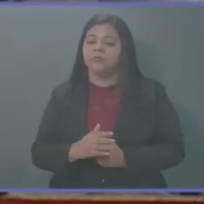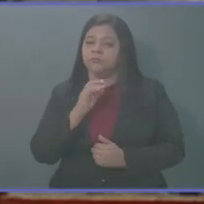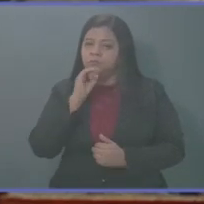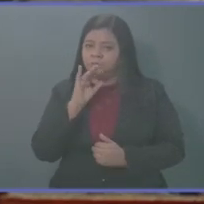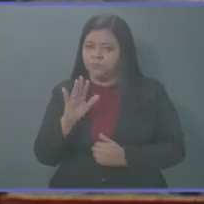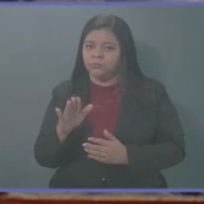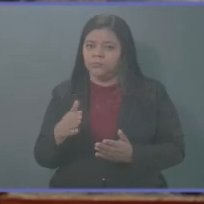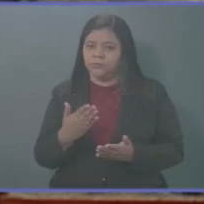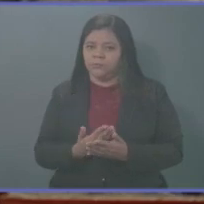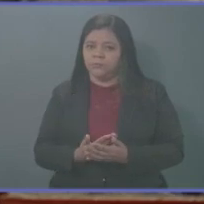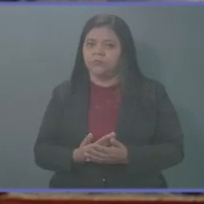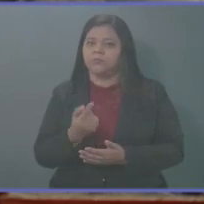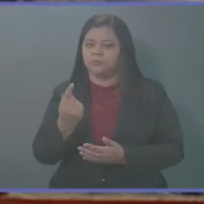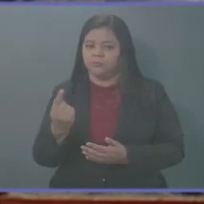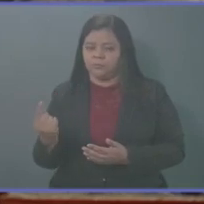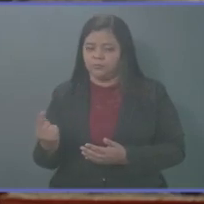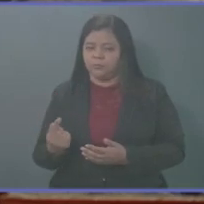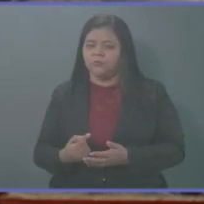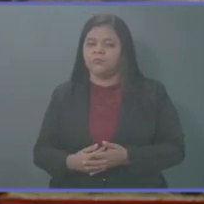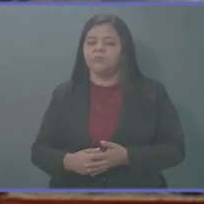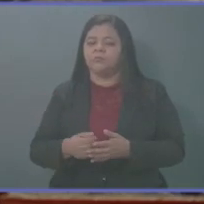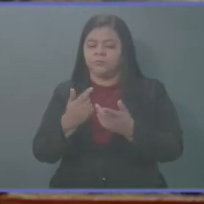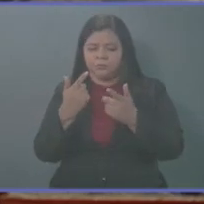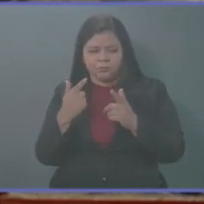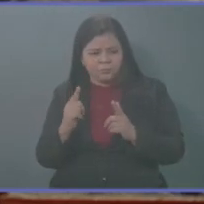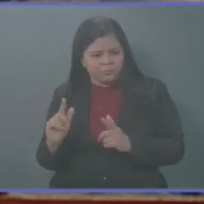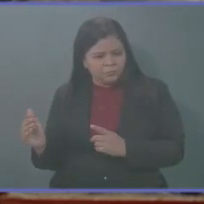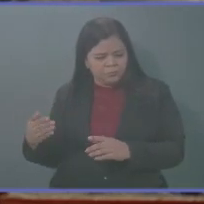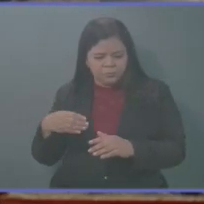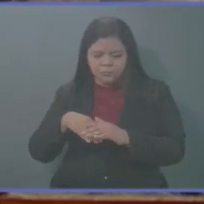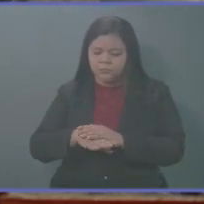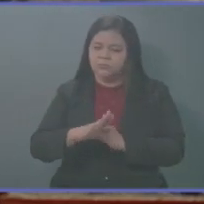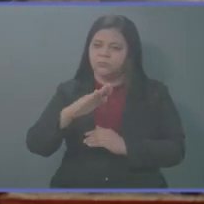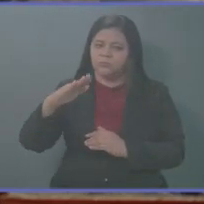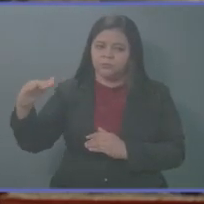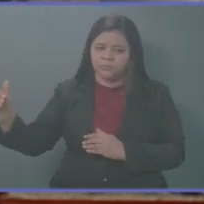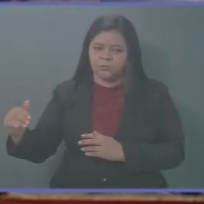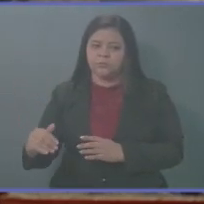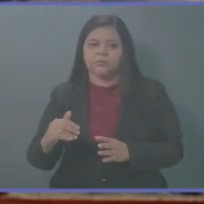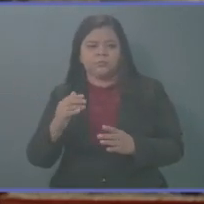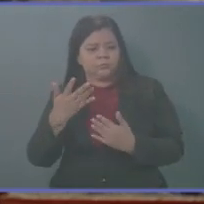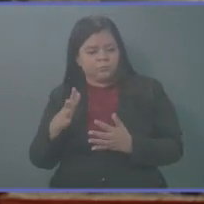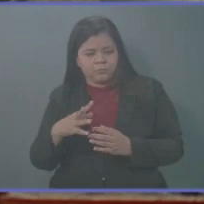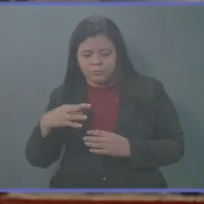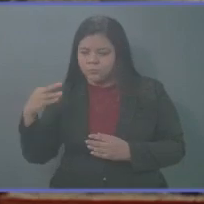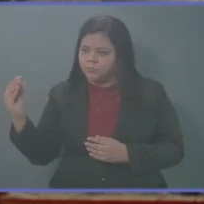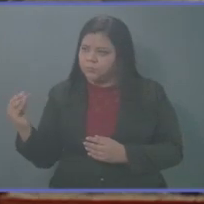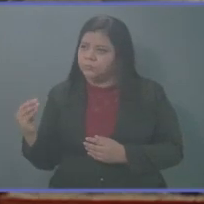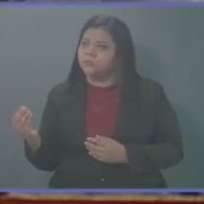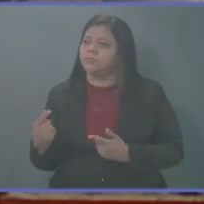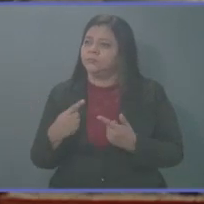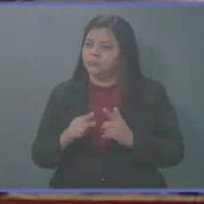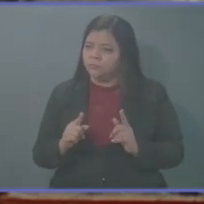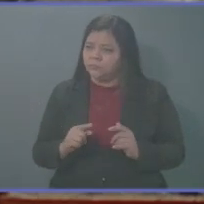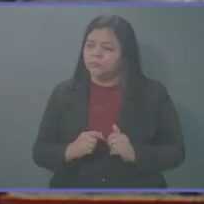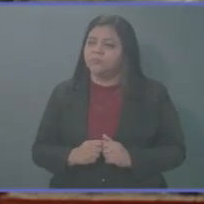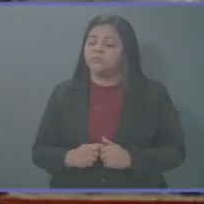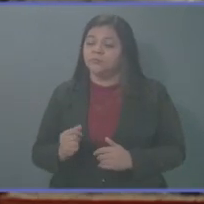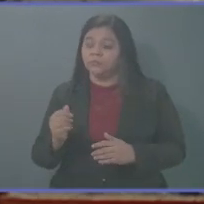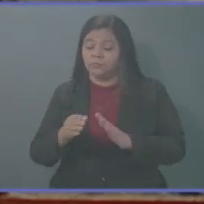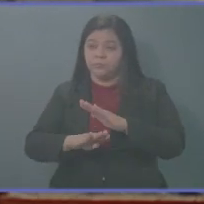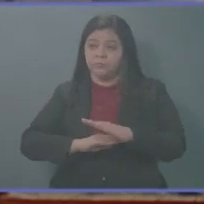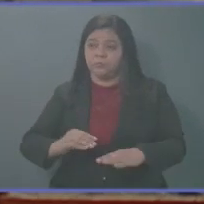toda persona tiene libertad de entrar, de permanecer en el territorio de la República y salir de este, salvo las limitaciones que